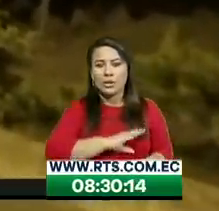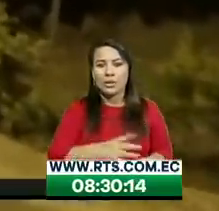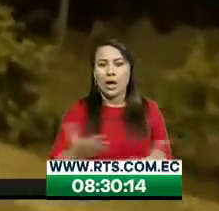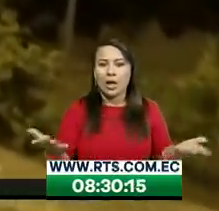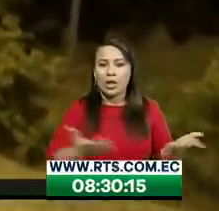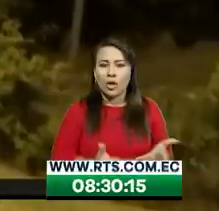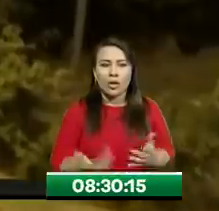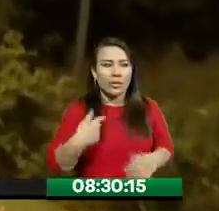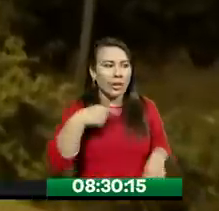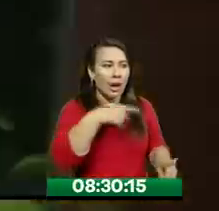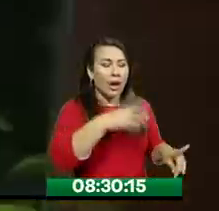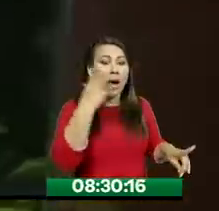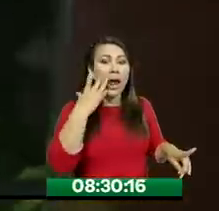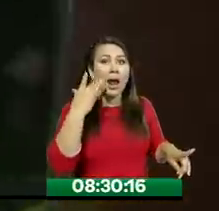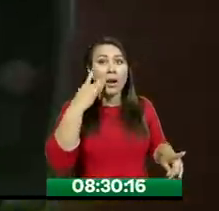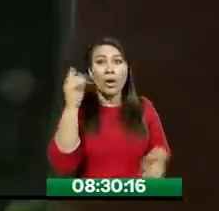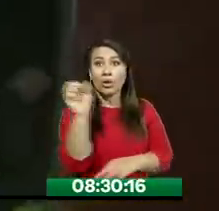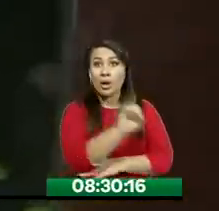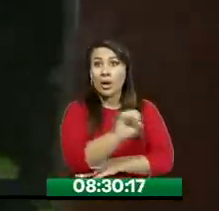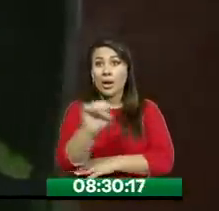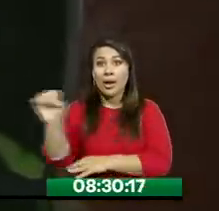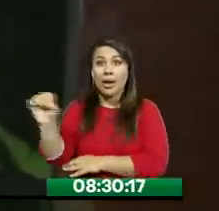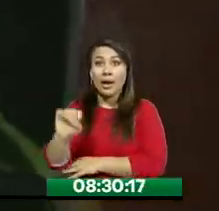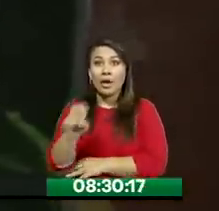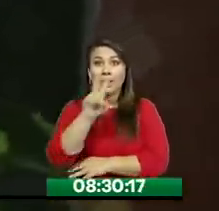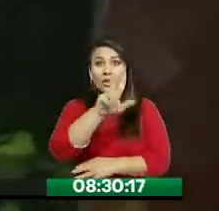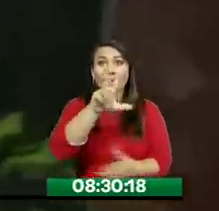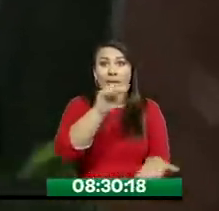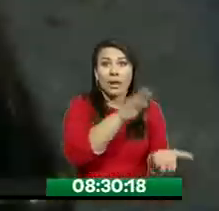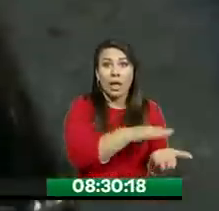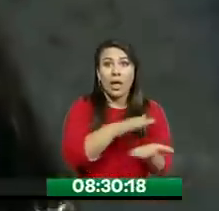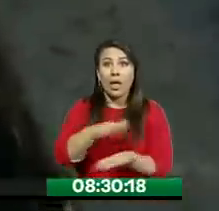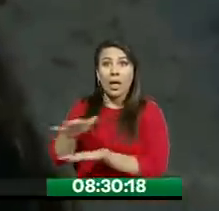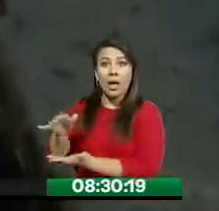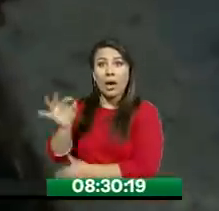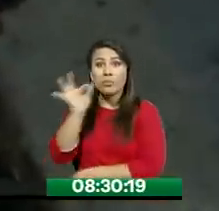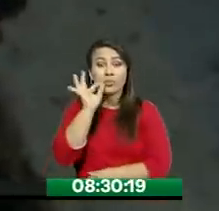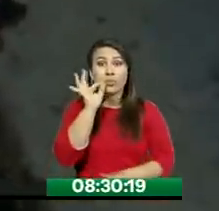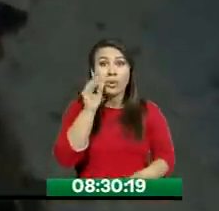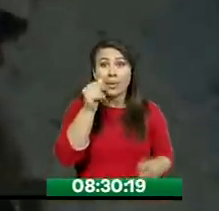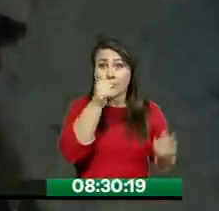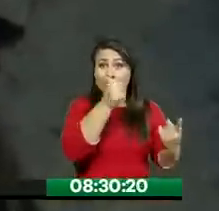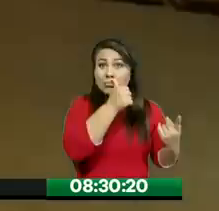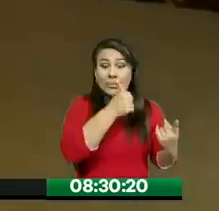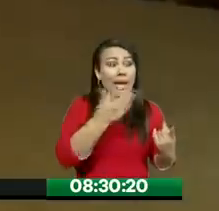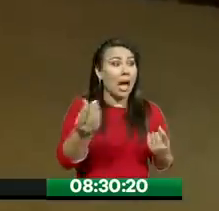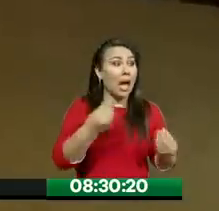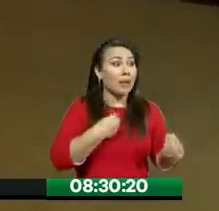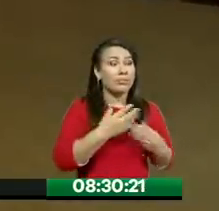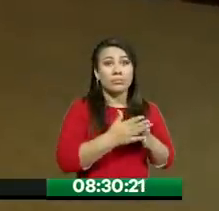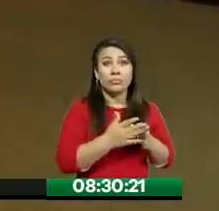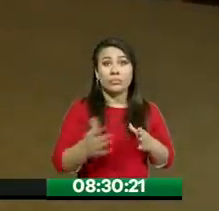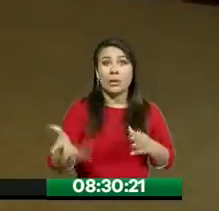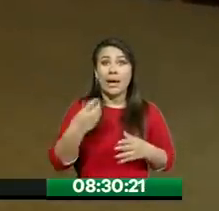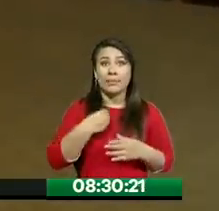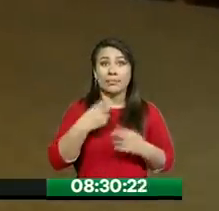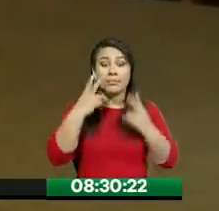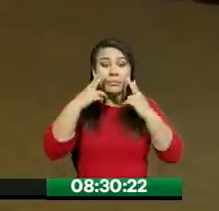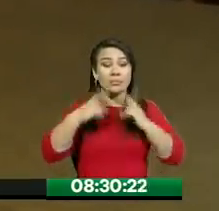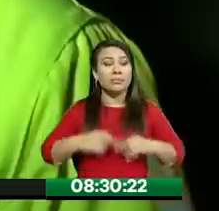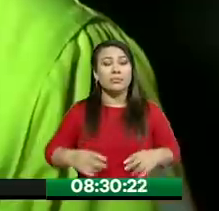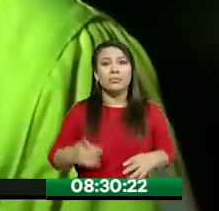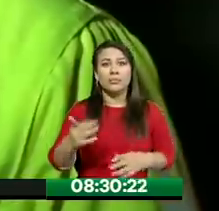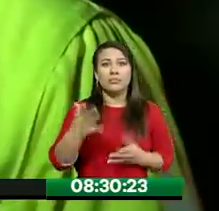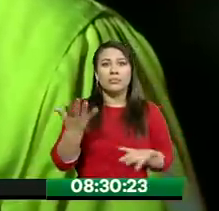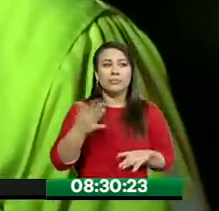y viceversa. La noche de su muerte ya se encontraba de regreso a casa. Ya, y él, para lo que él ha cruzado por aquí,